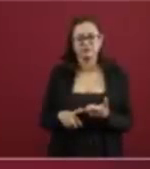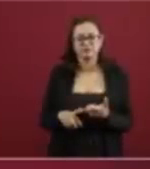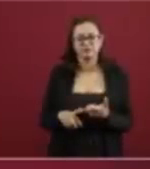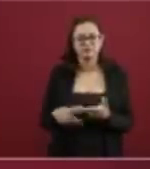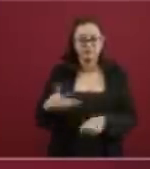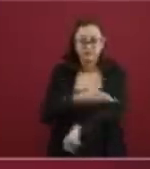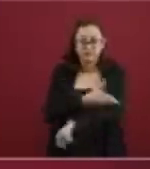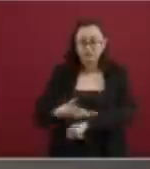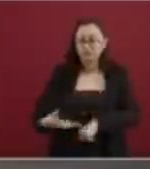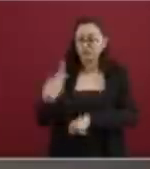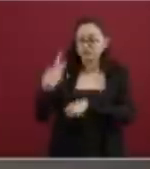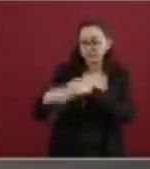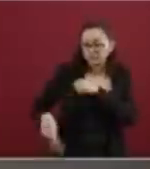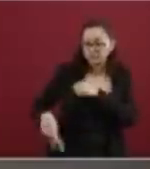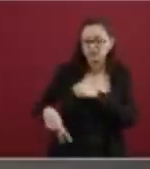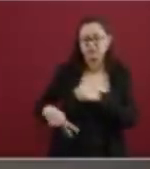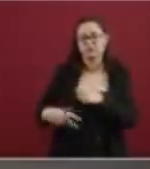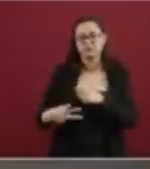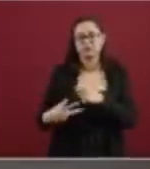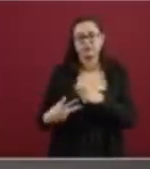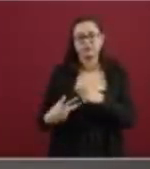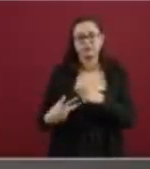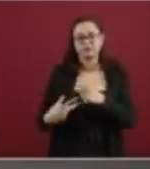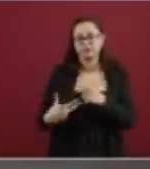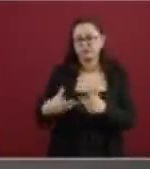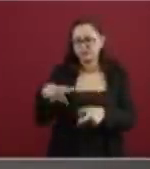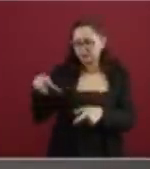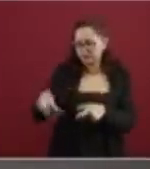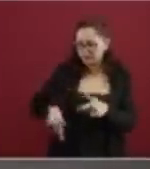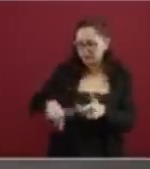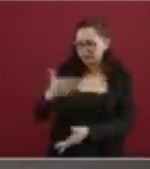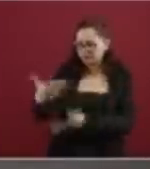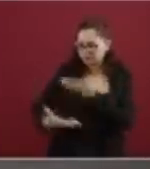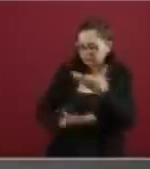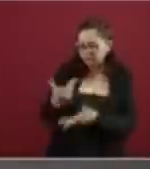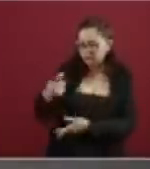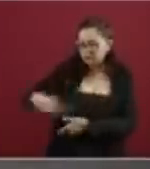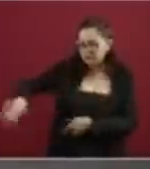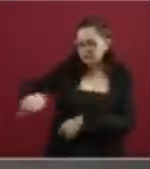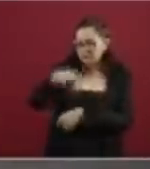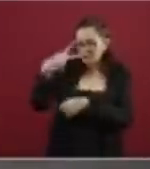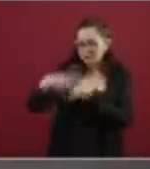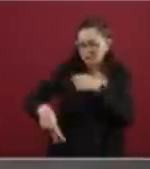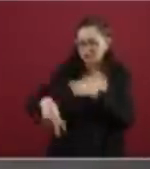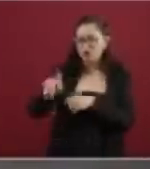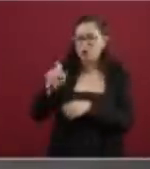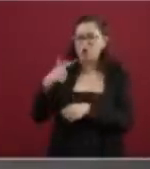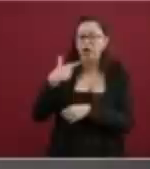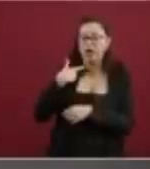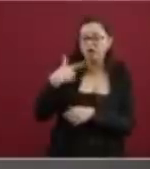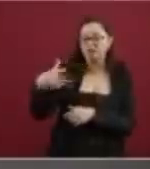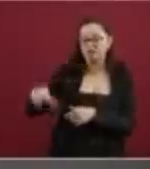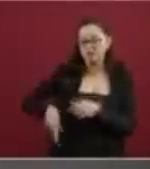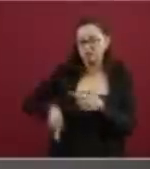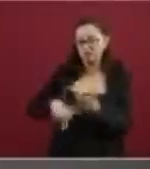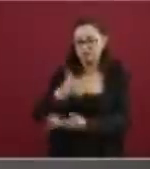la familia de algún servidor público o ex servidor público,